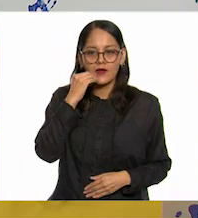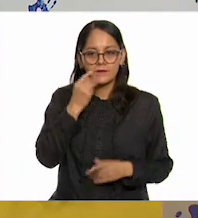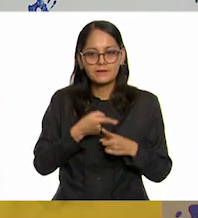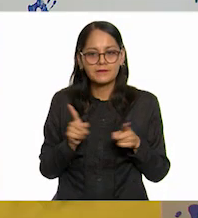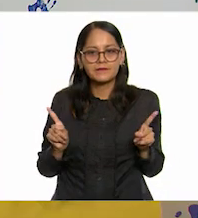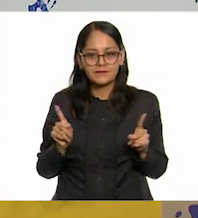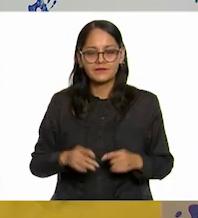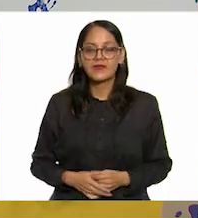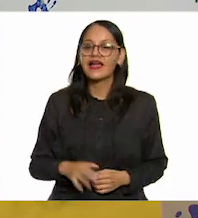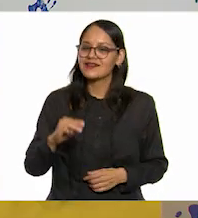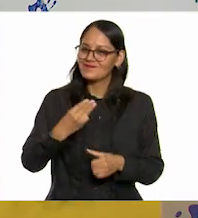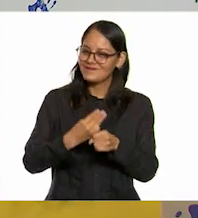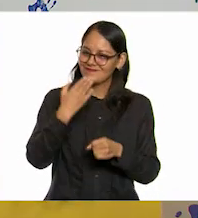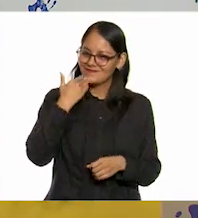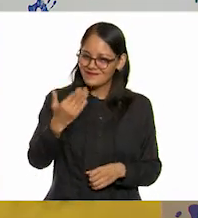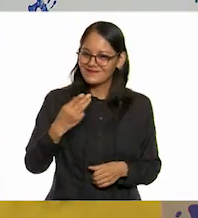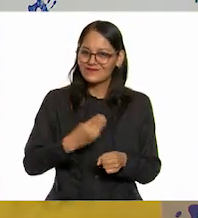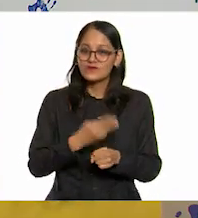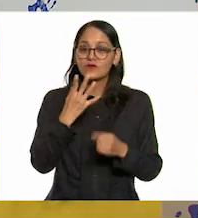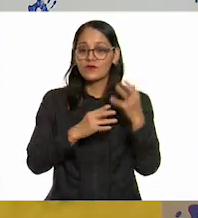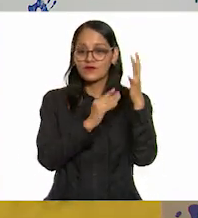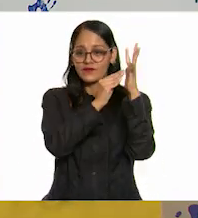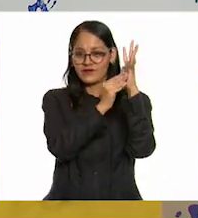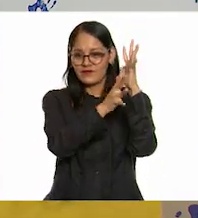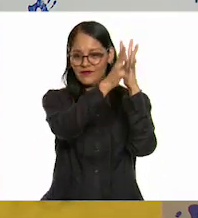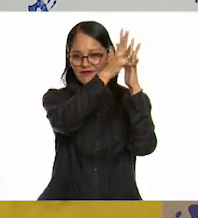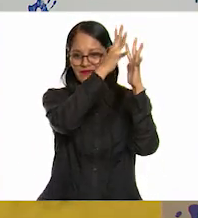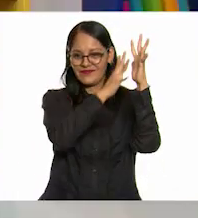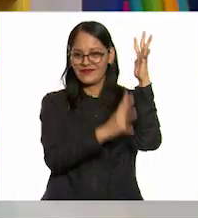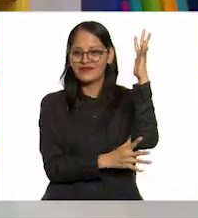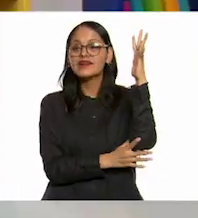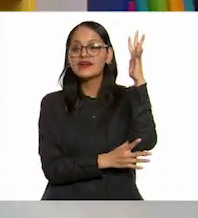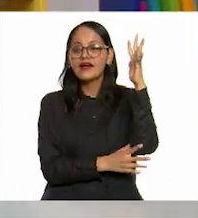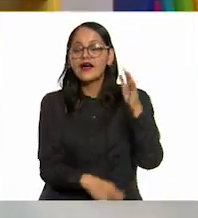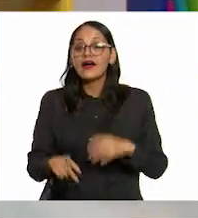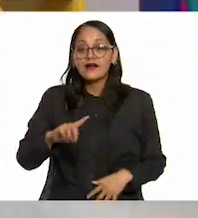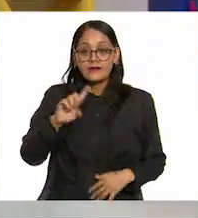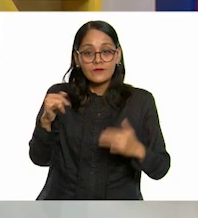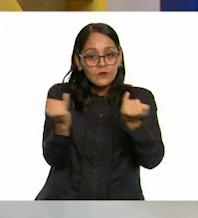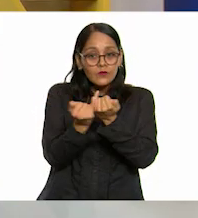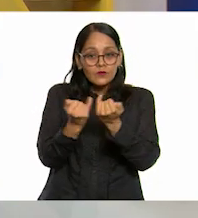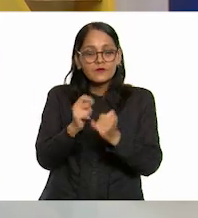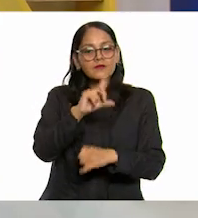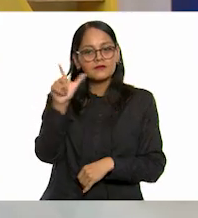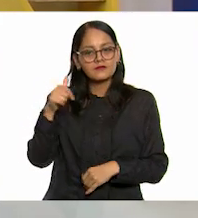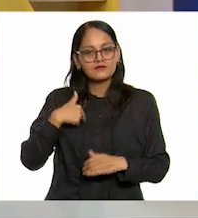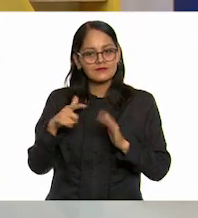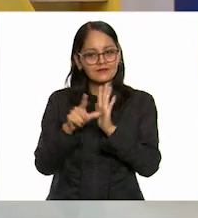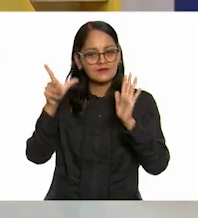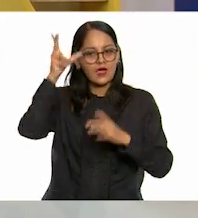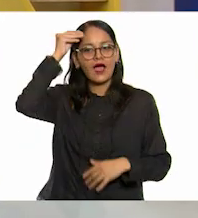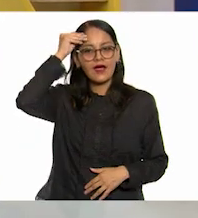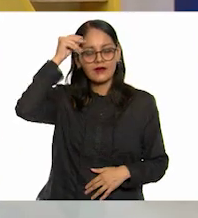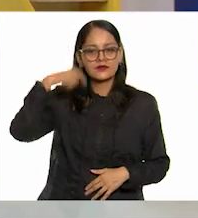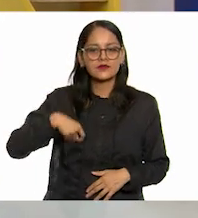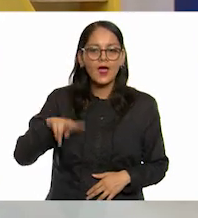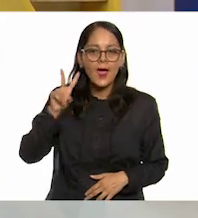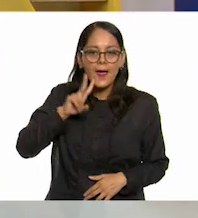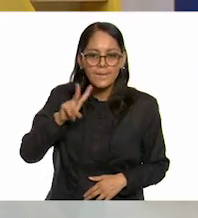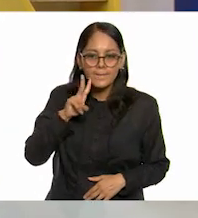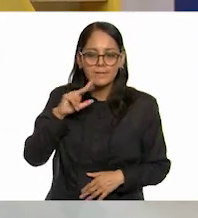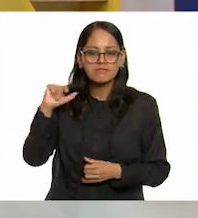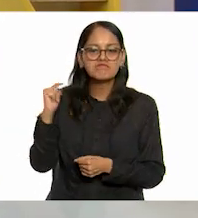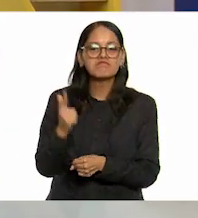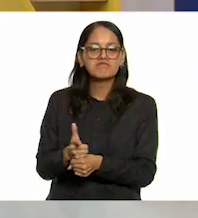Muy bien, muy bien. ¿Copa? Copa. Que después de todo lo aprendido y probarlo sin darme cuenta,